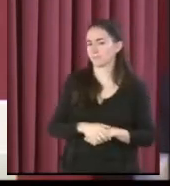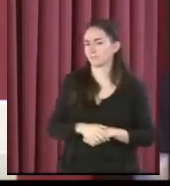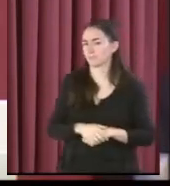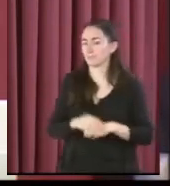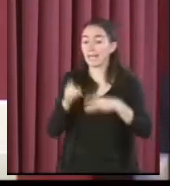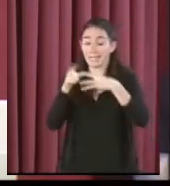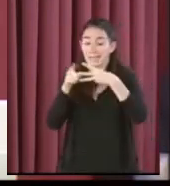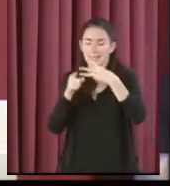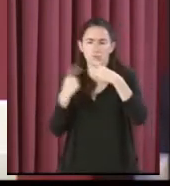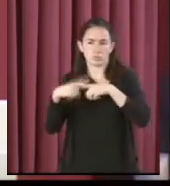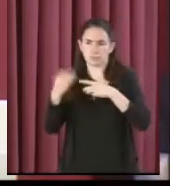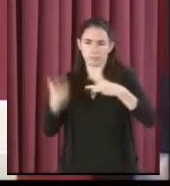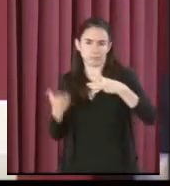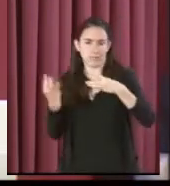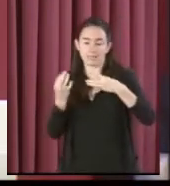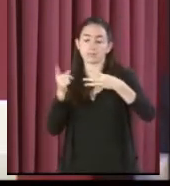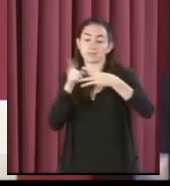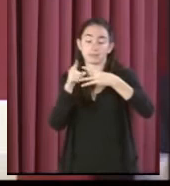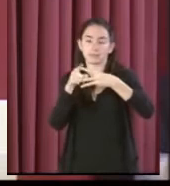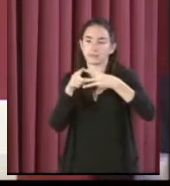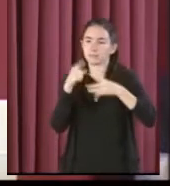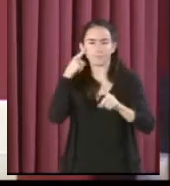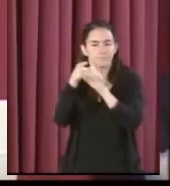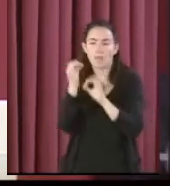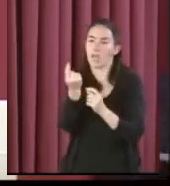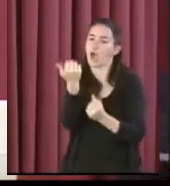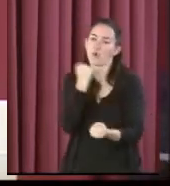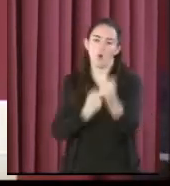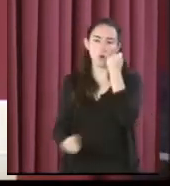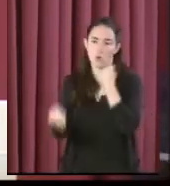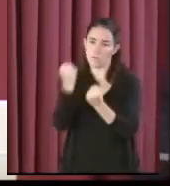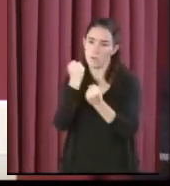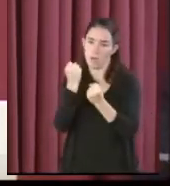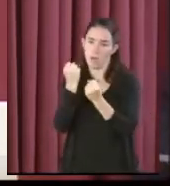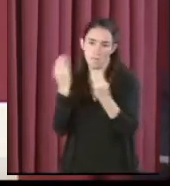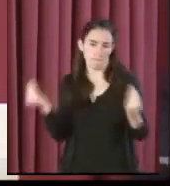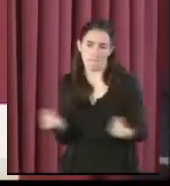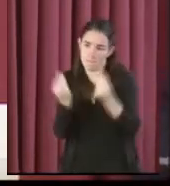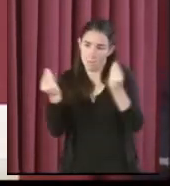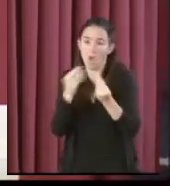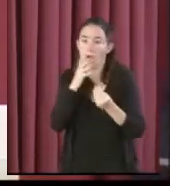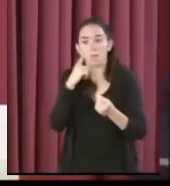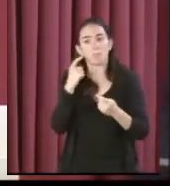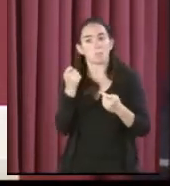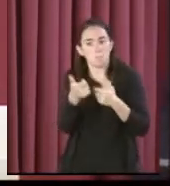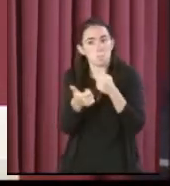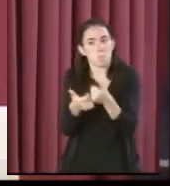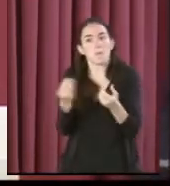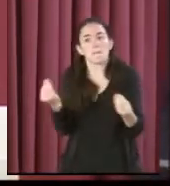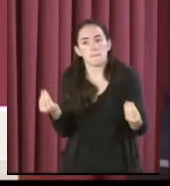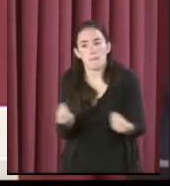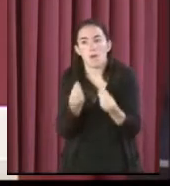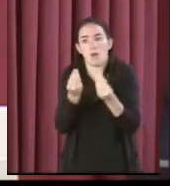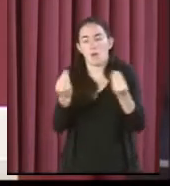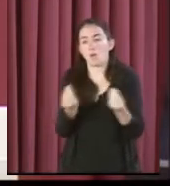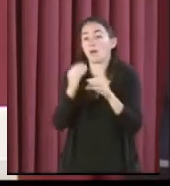claves. La primera de estas claves, la recuperación económica, que se va consolidando paulatinamente al tiempo que su repercusión en la